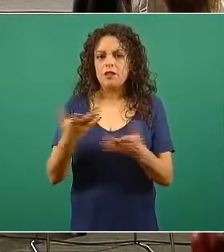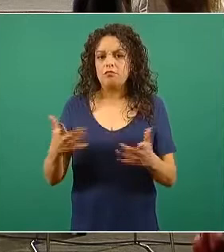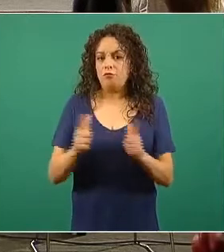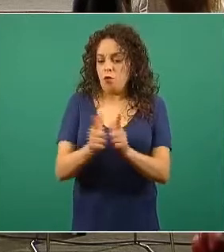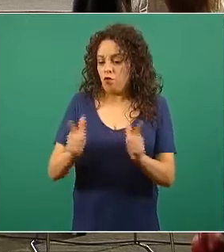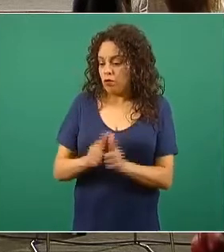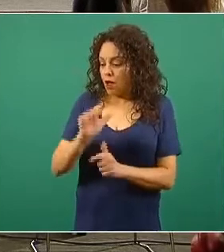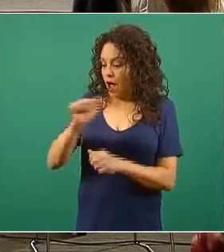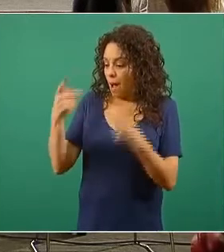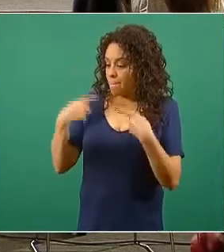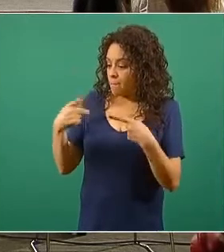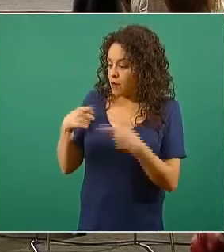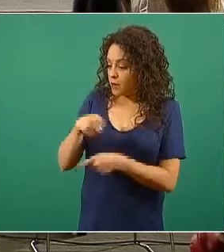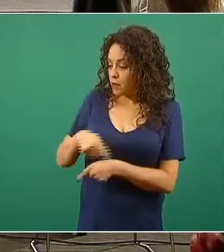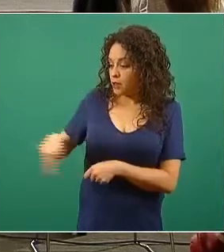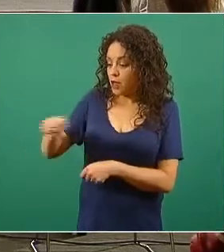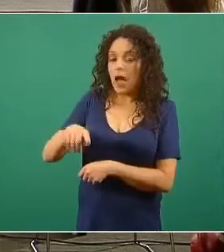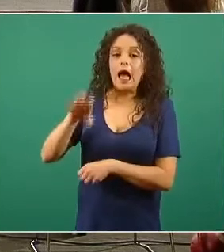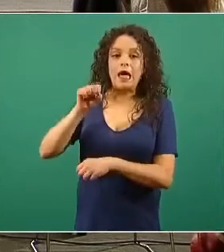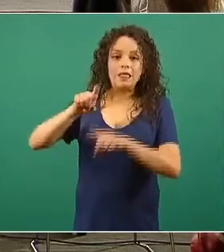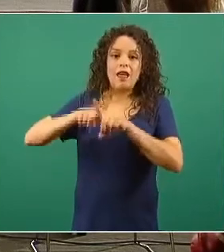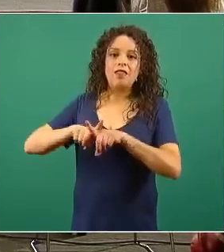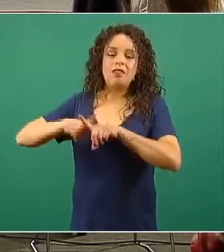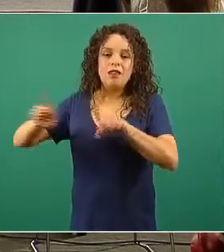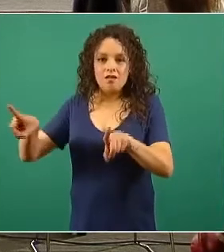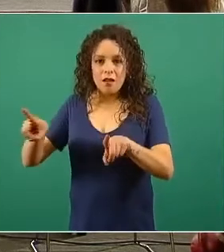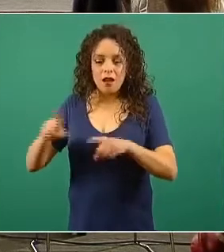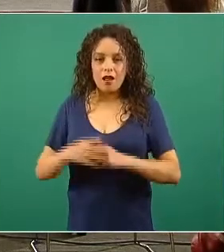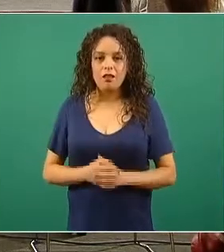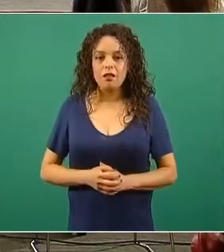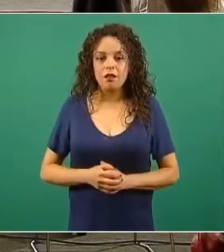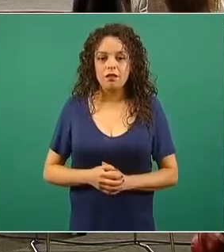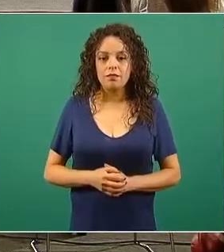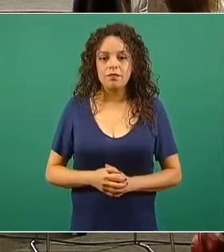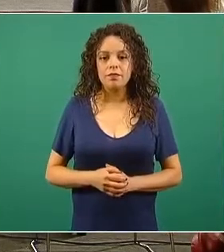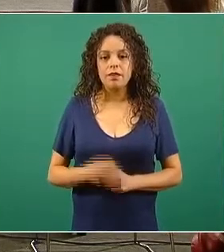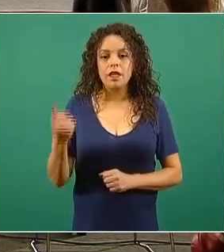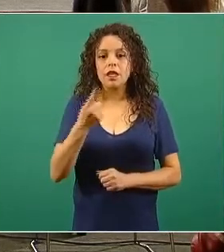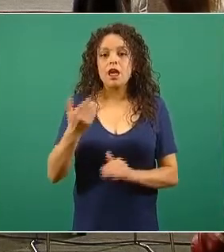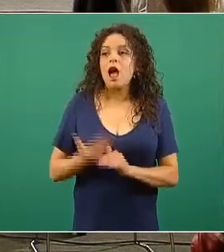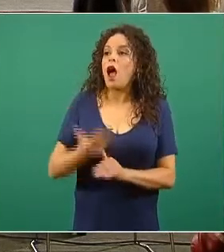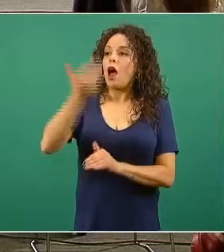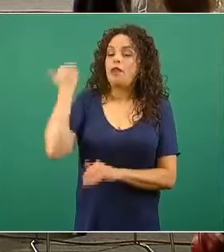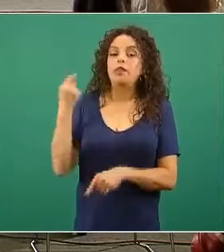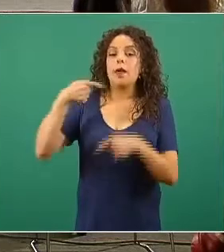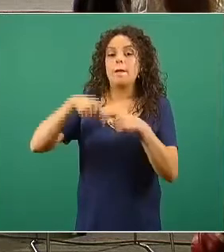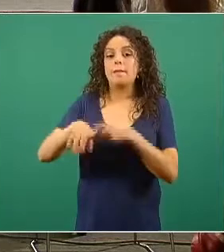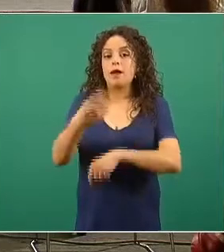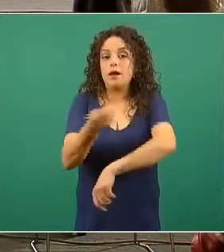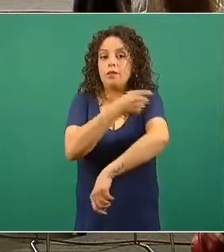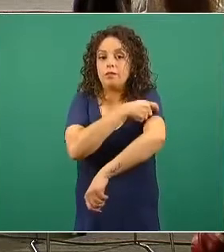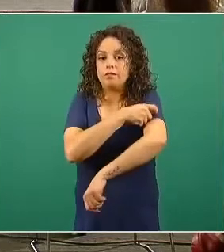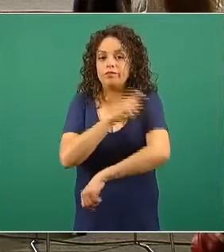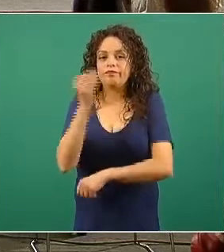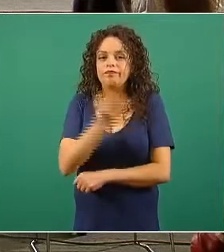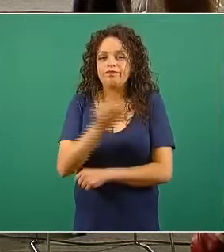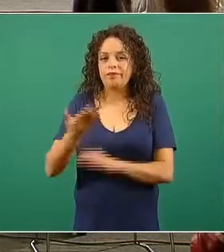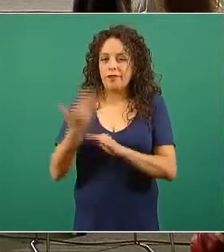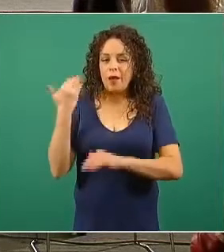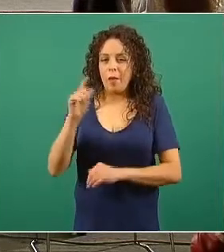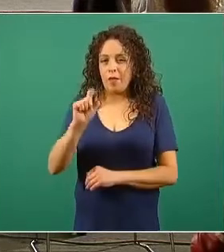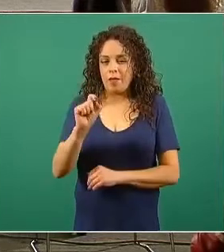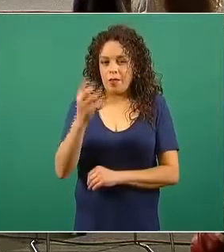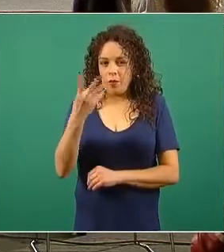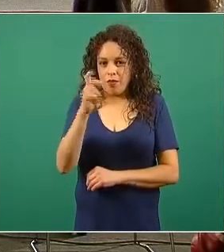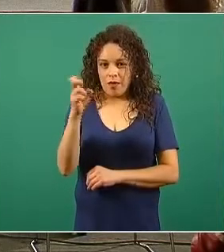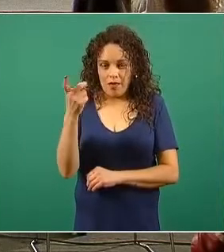poblacional diferente en relación a los que habían iniciado la vacunación a partir del 24 de diciembre o de inclusive los que